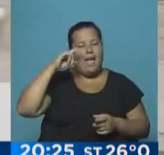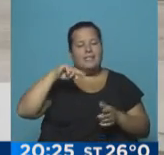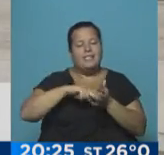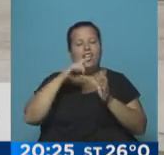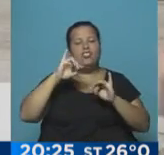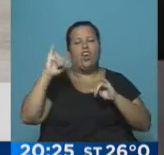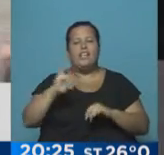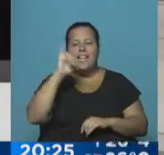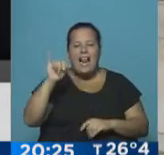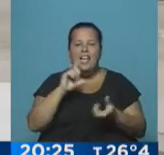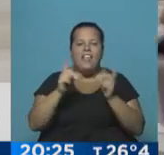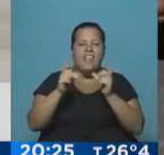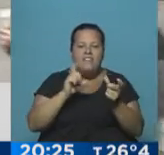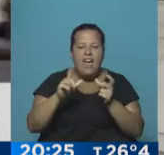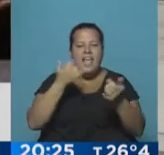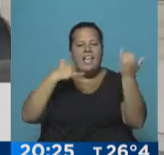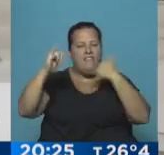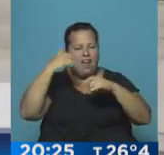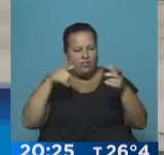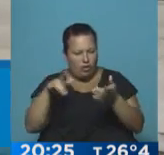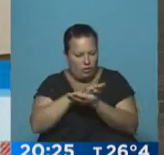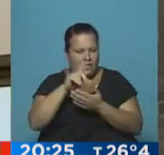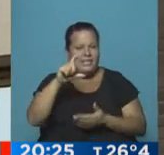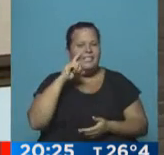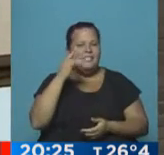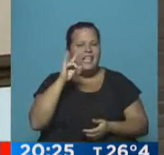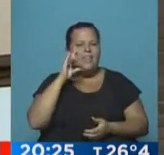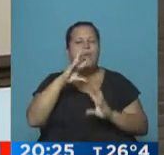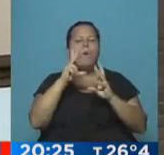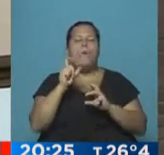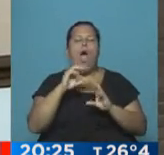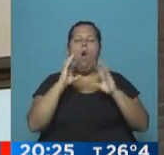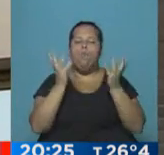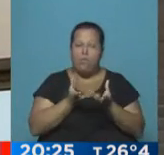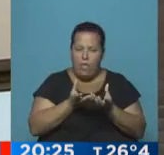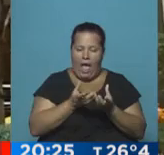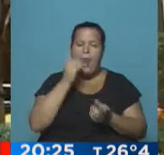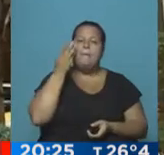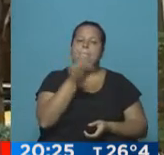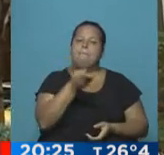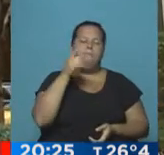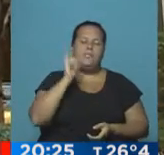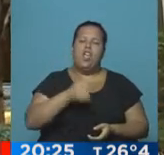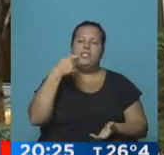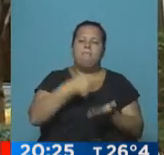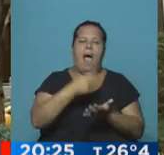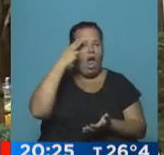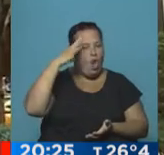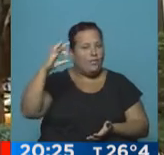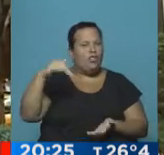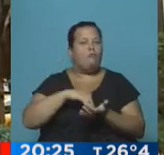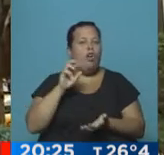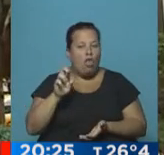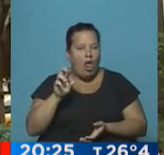Internacional de Arreglo de Diferencias Relativas e Inversiones, CIADI, del Banco Mundial, que había ordenado el pago de unos 900 millones de